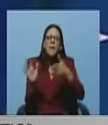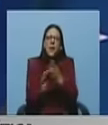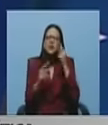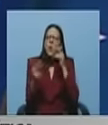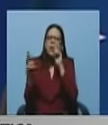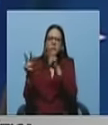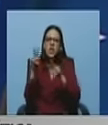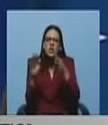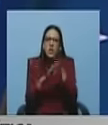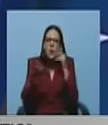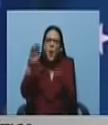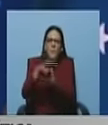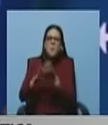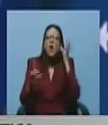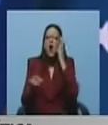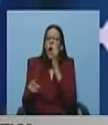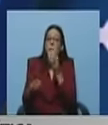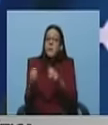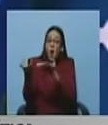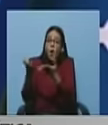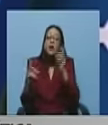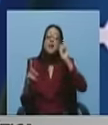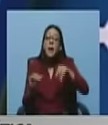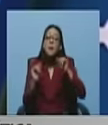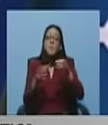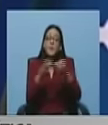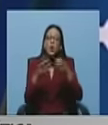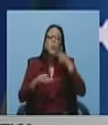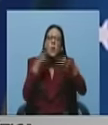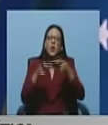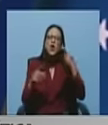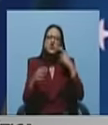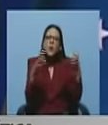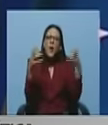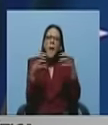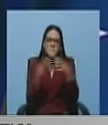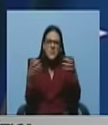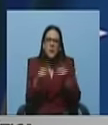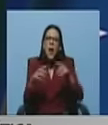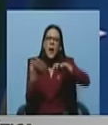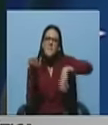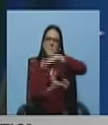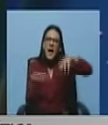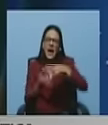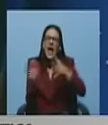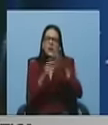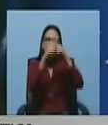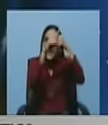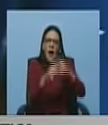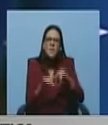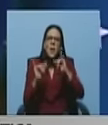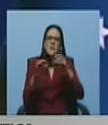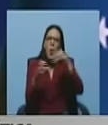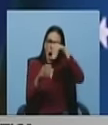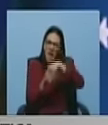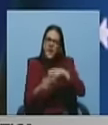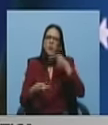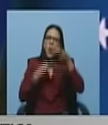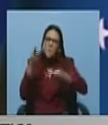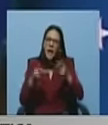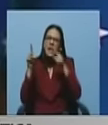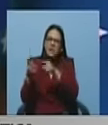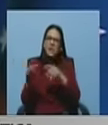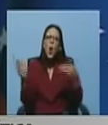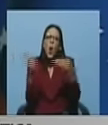efectivo a Capriles Radosky, es el mismo partido de las peleas ahora de la administración de su propio partido contra